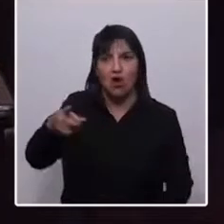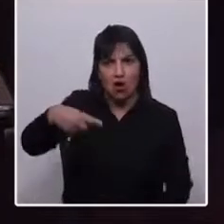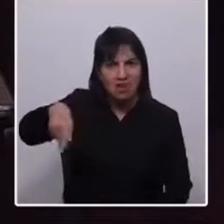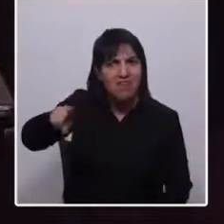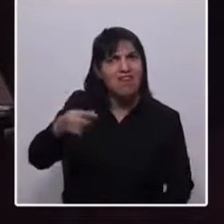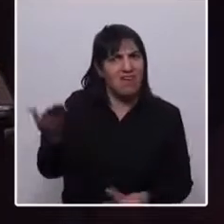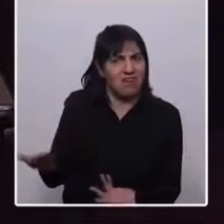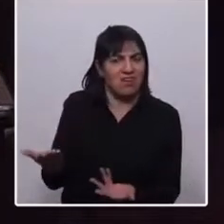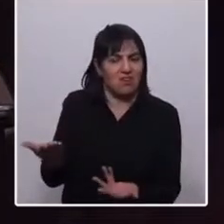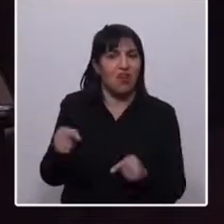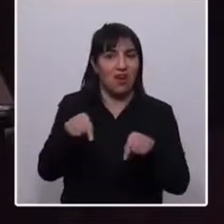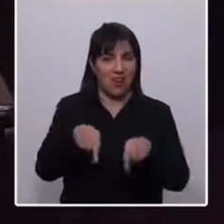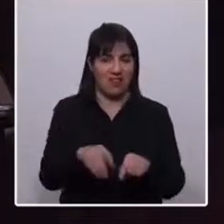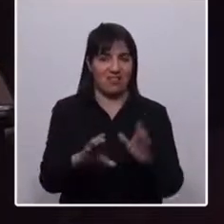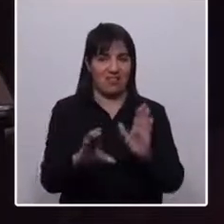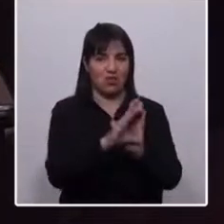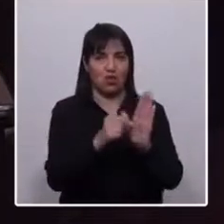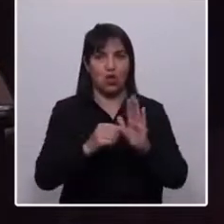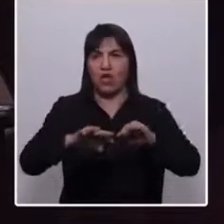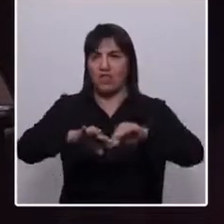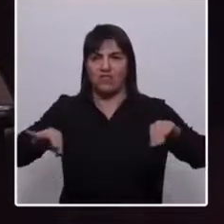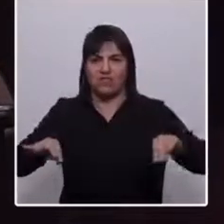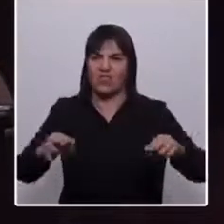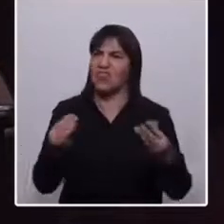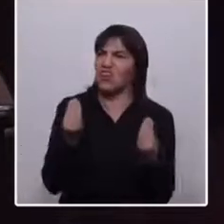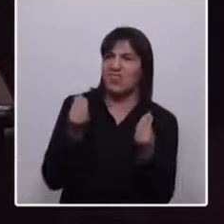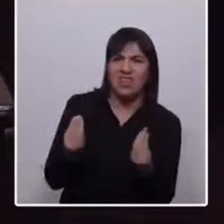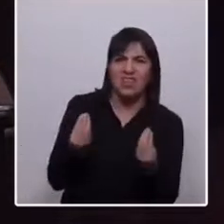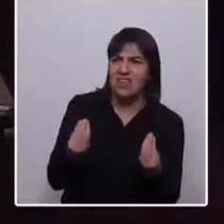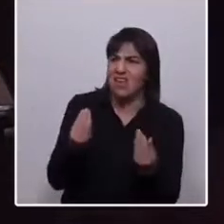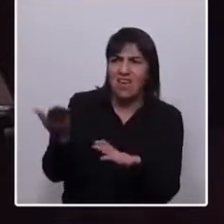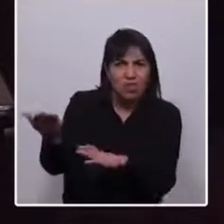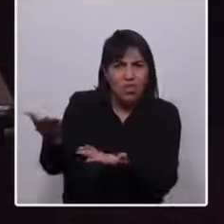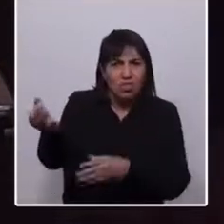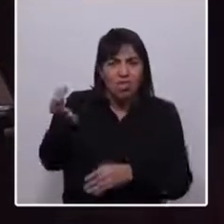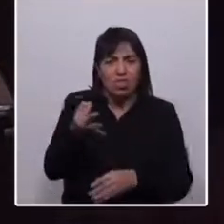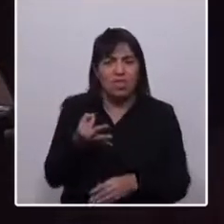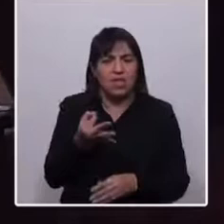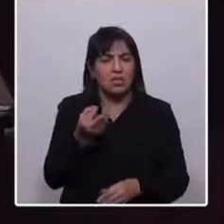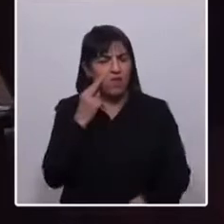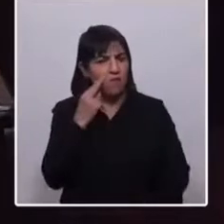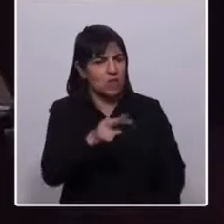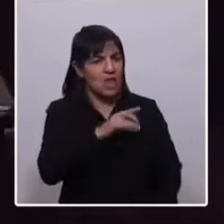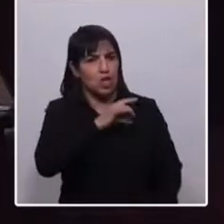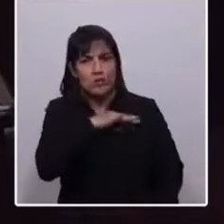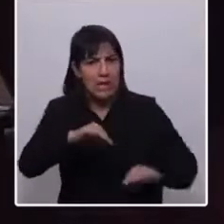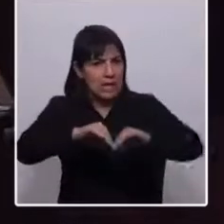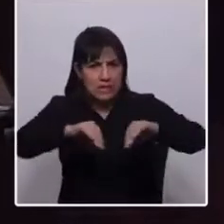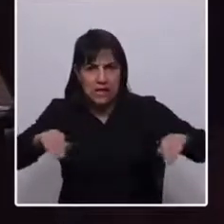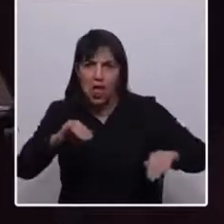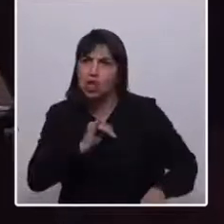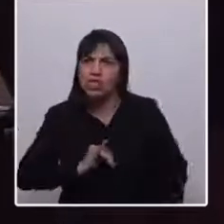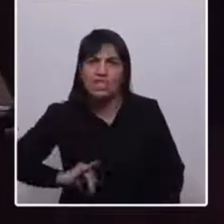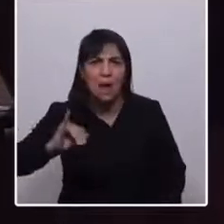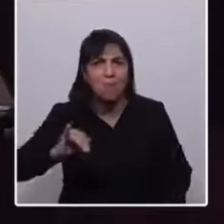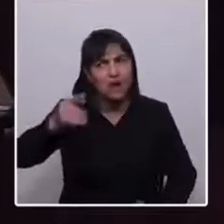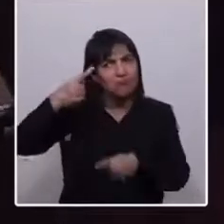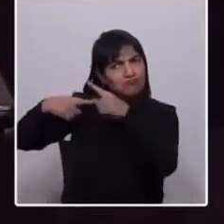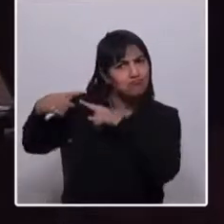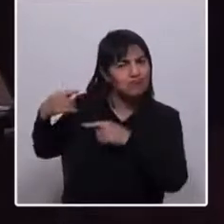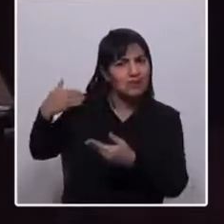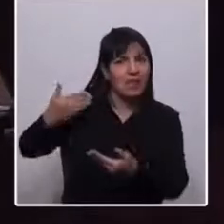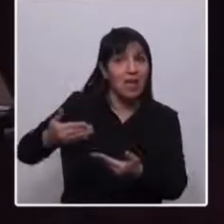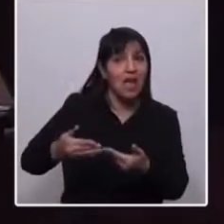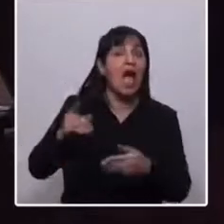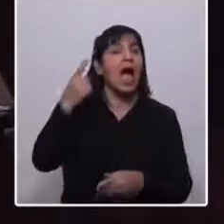que esta constitución segrega. ¿Y en qué país vivían ustedes que nos vieron el Chile segregado que siempre hemos sido? Ah, pero ahora la música